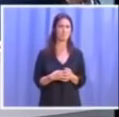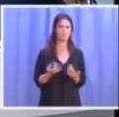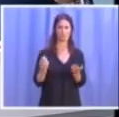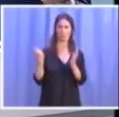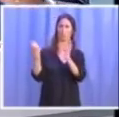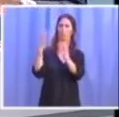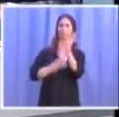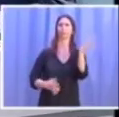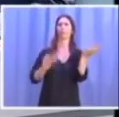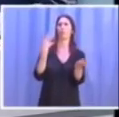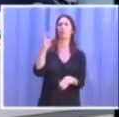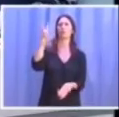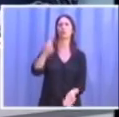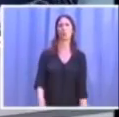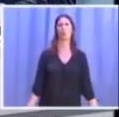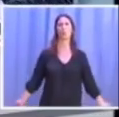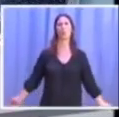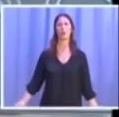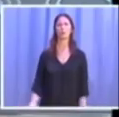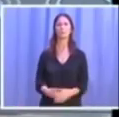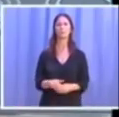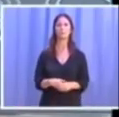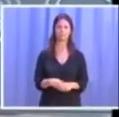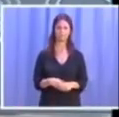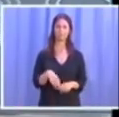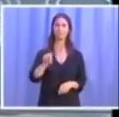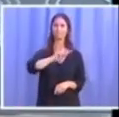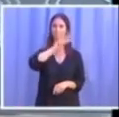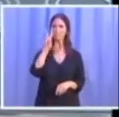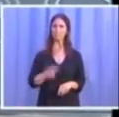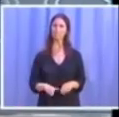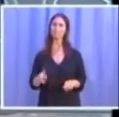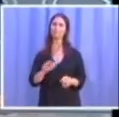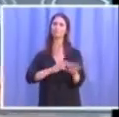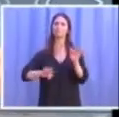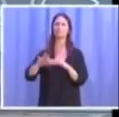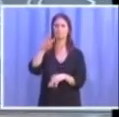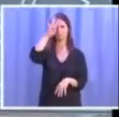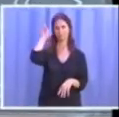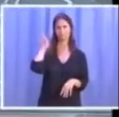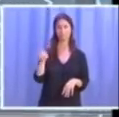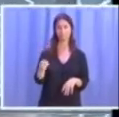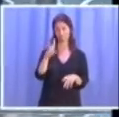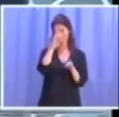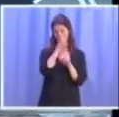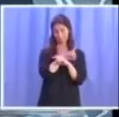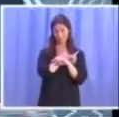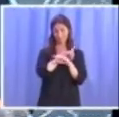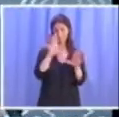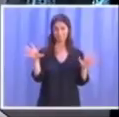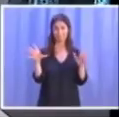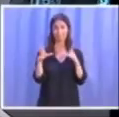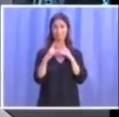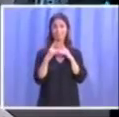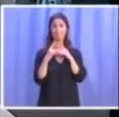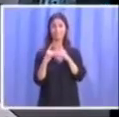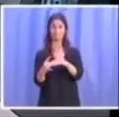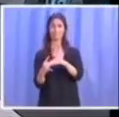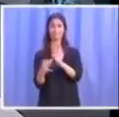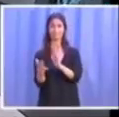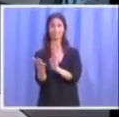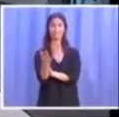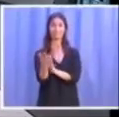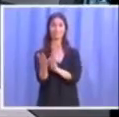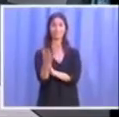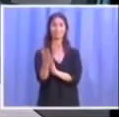La trifulca. Ha sido tanto, señor Pérez. Segundo turno, señor Cambril. Sí, bueno, está claro que el líder de la derecha que